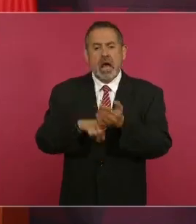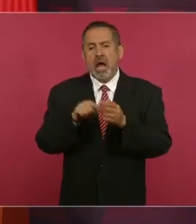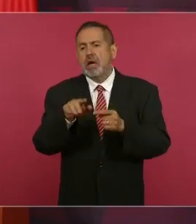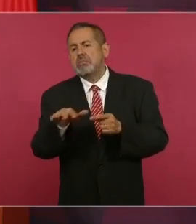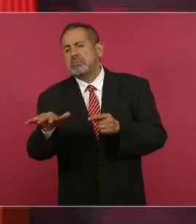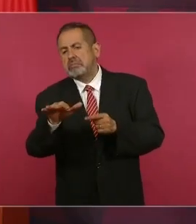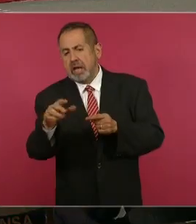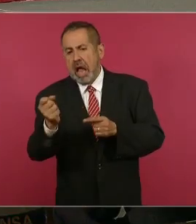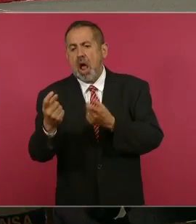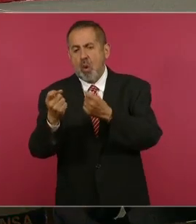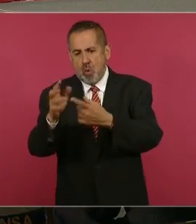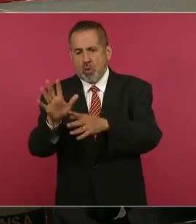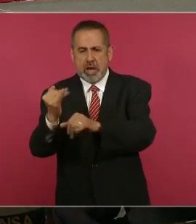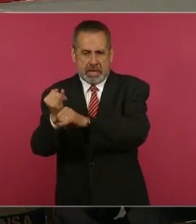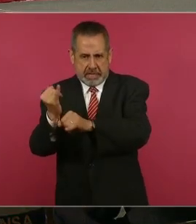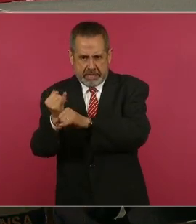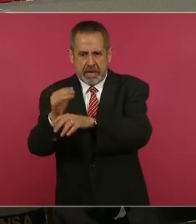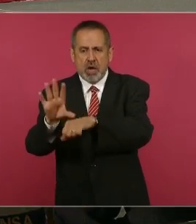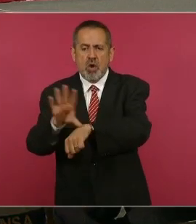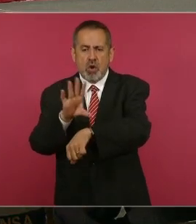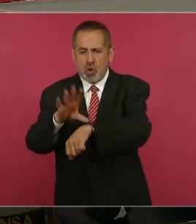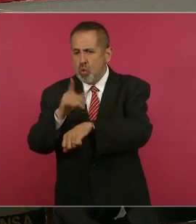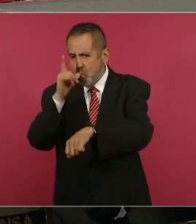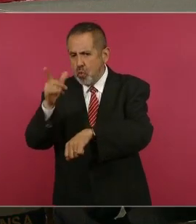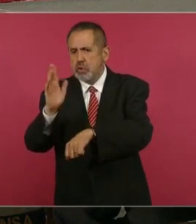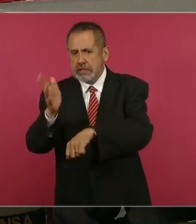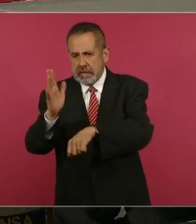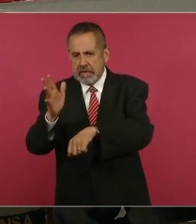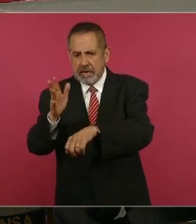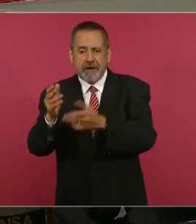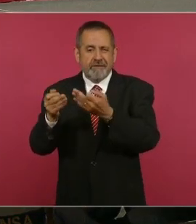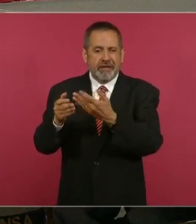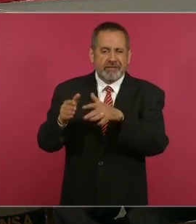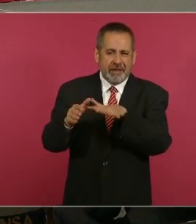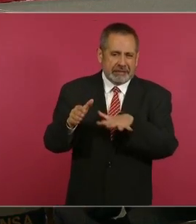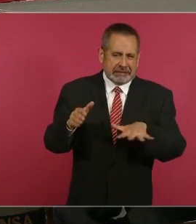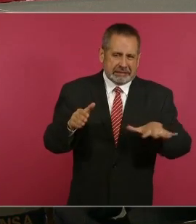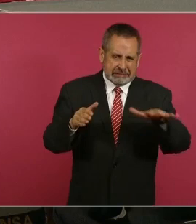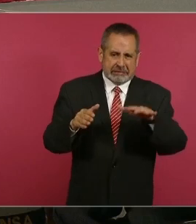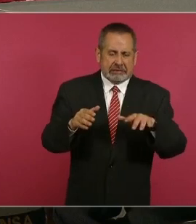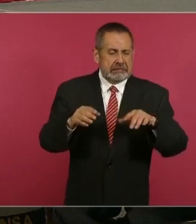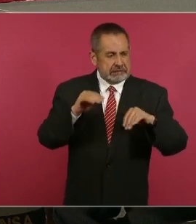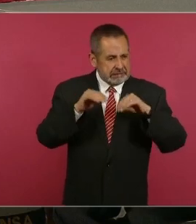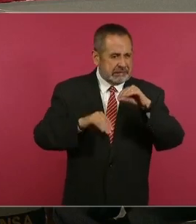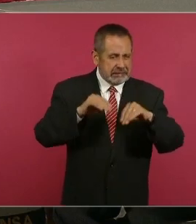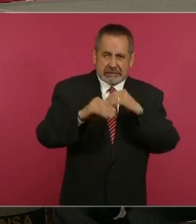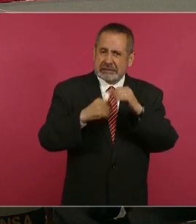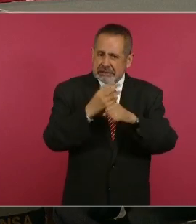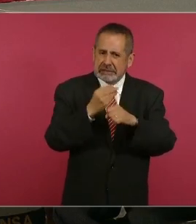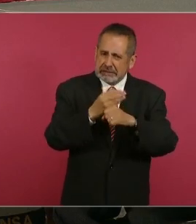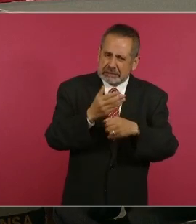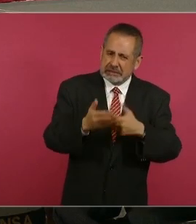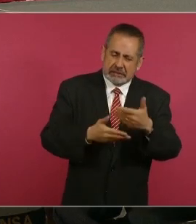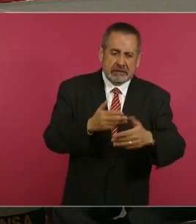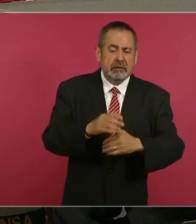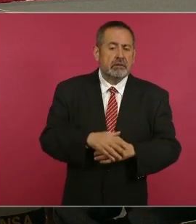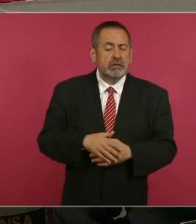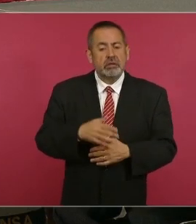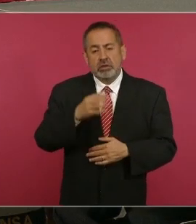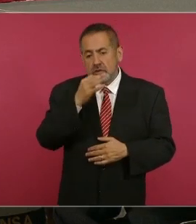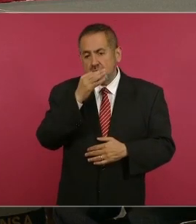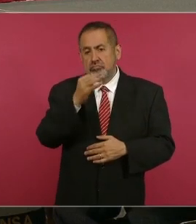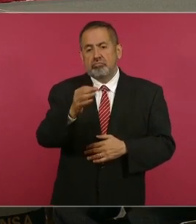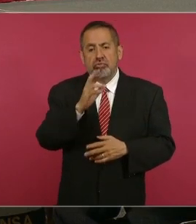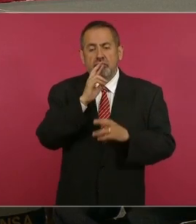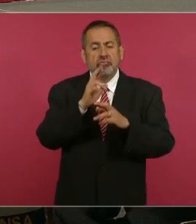ya internet, hay luz y se está trabajando rápidamente en restablecer todos los servicios. Quiero dar